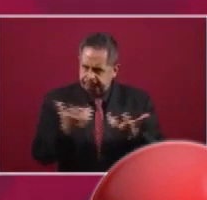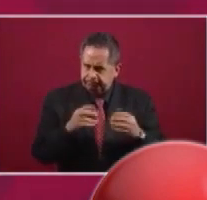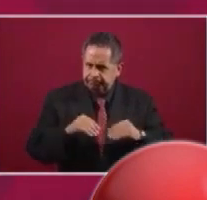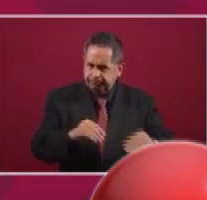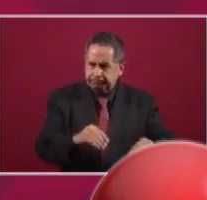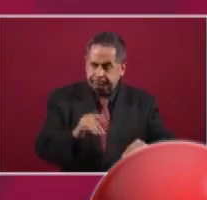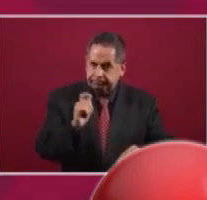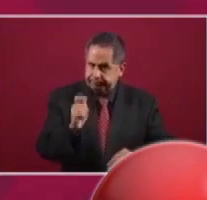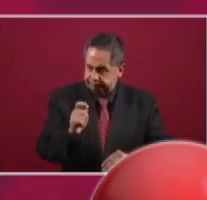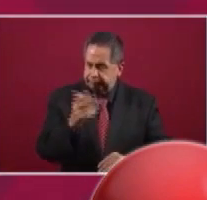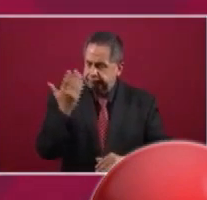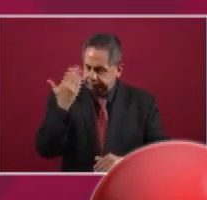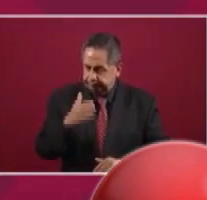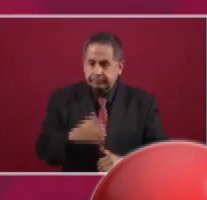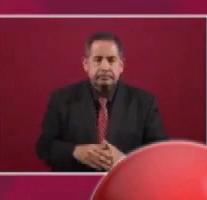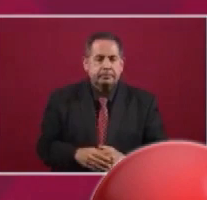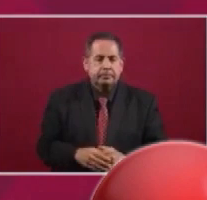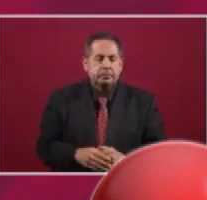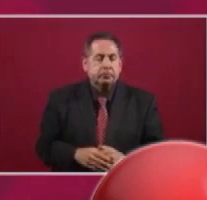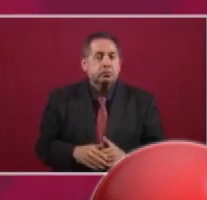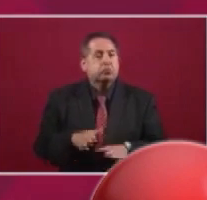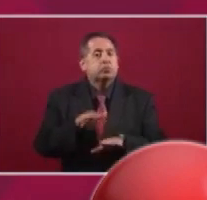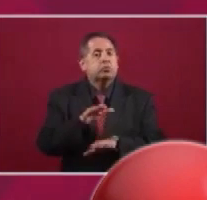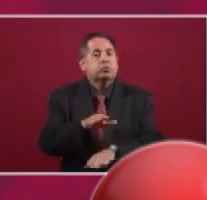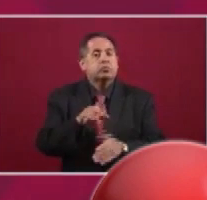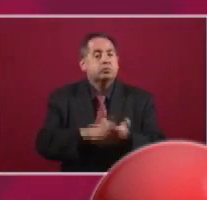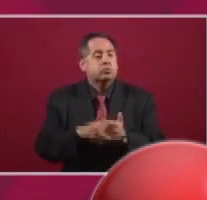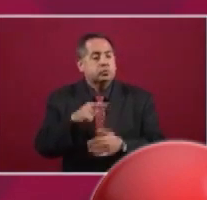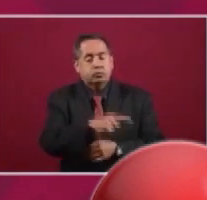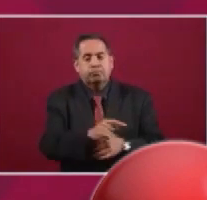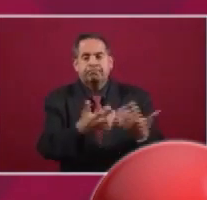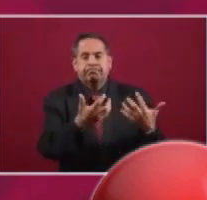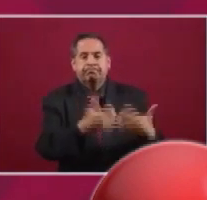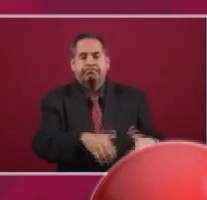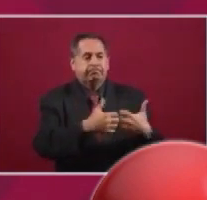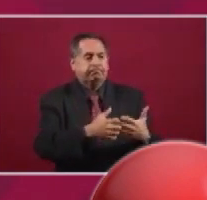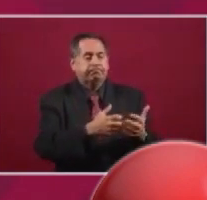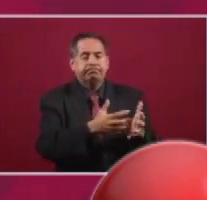En el caso de la planta